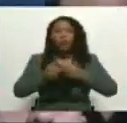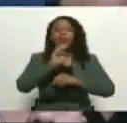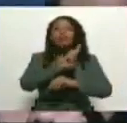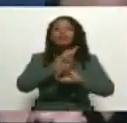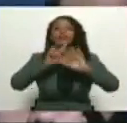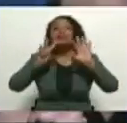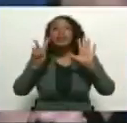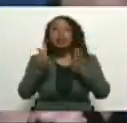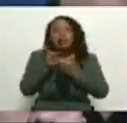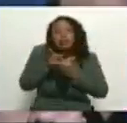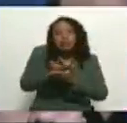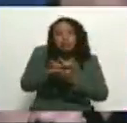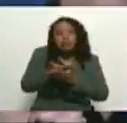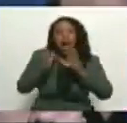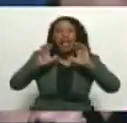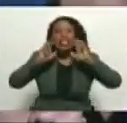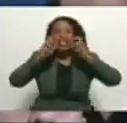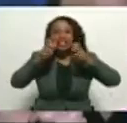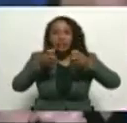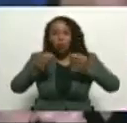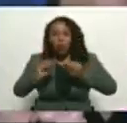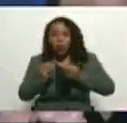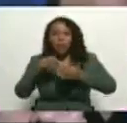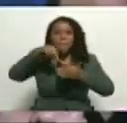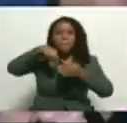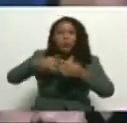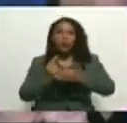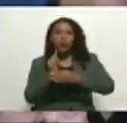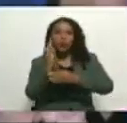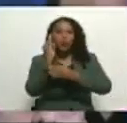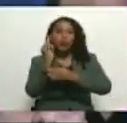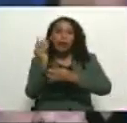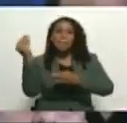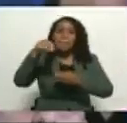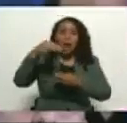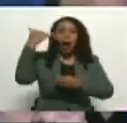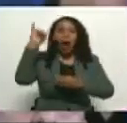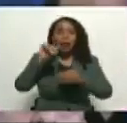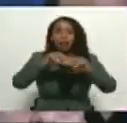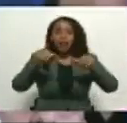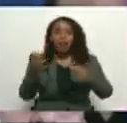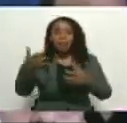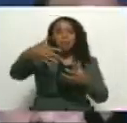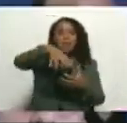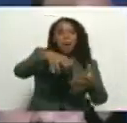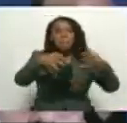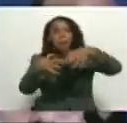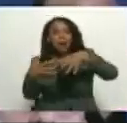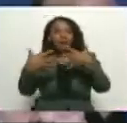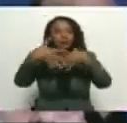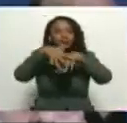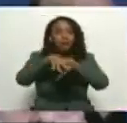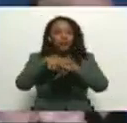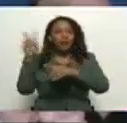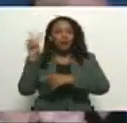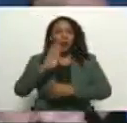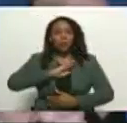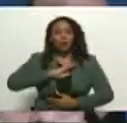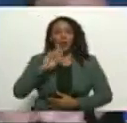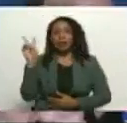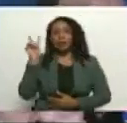17 toneladas de maíz por hectárea, pero además con abono orgánico, presidente, eso de la Venezuela verde,